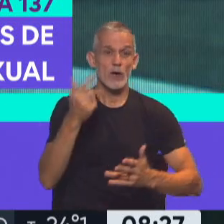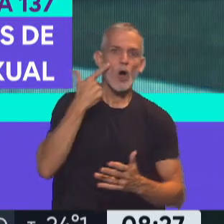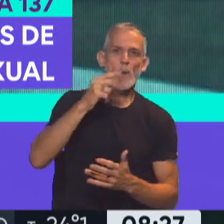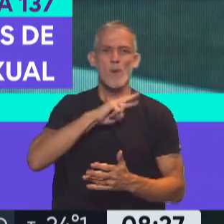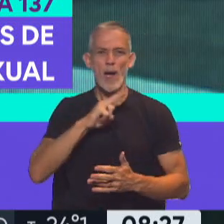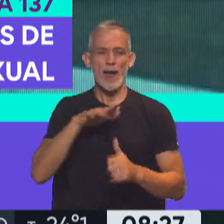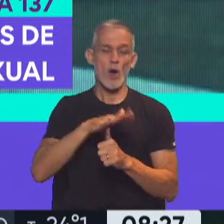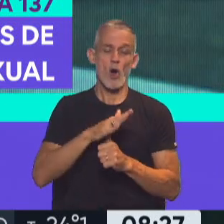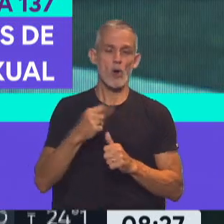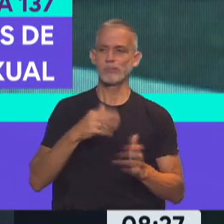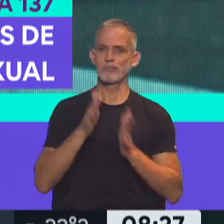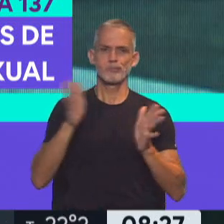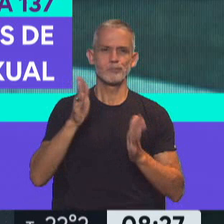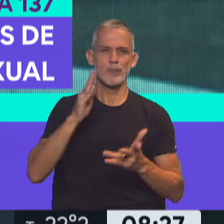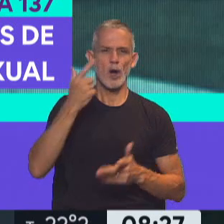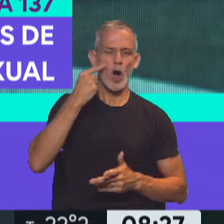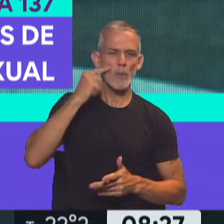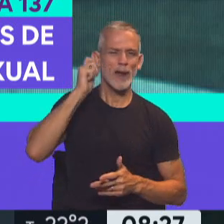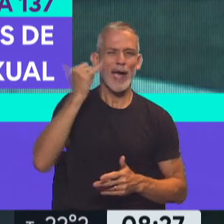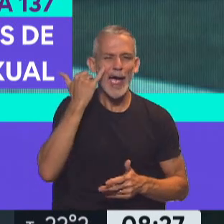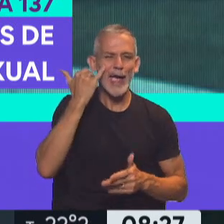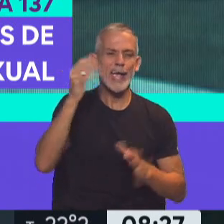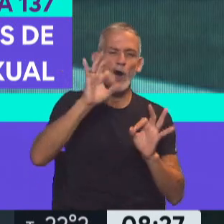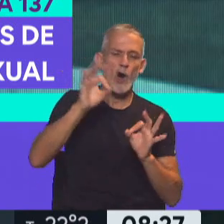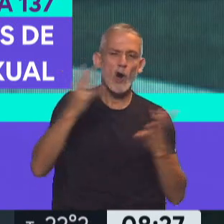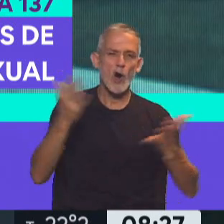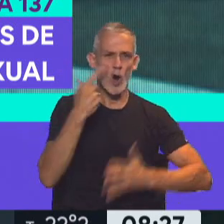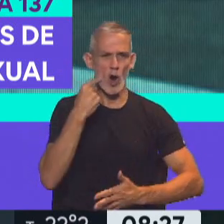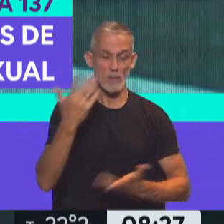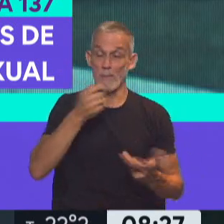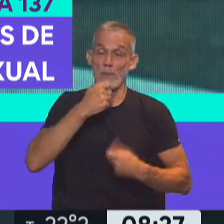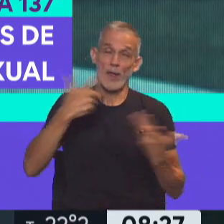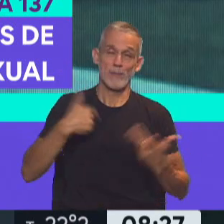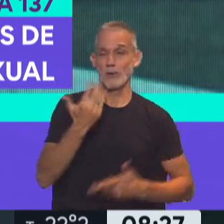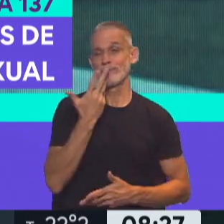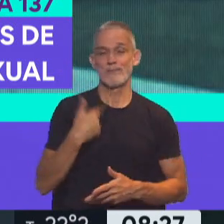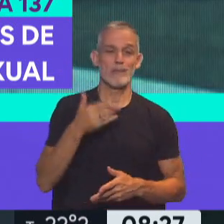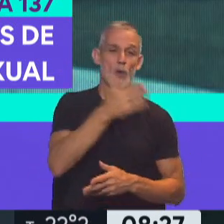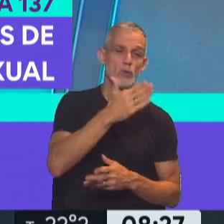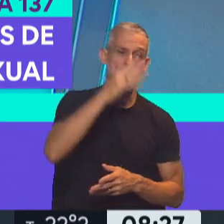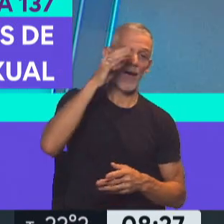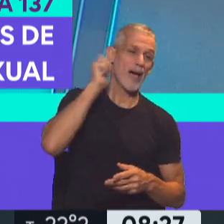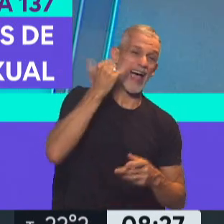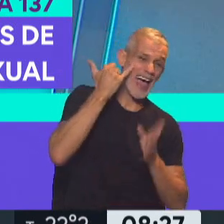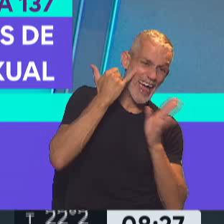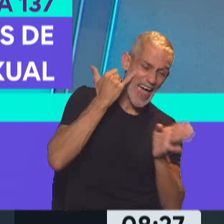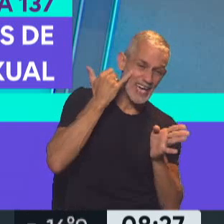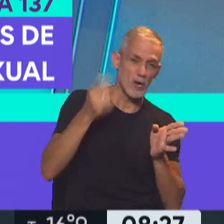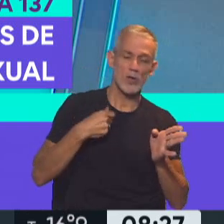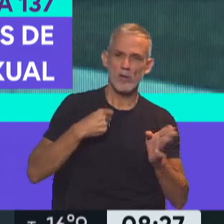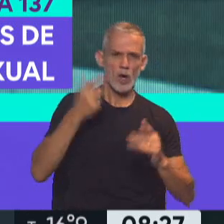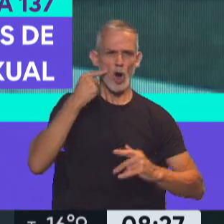la elección sexual con la masculinidad, ¿no? O sea, si yo elijo ser homosexual, soy